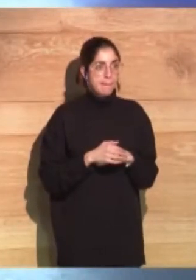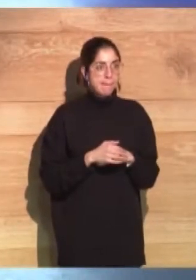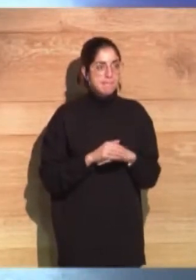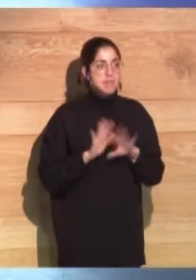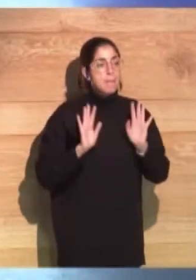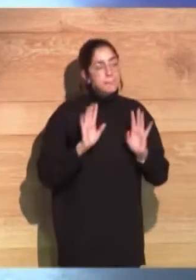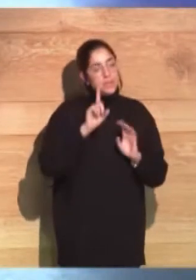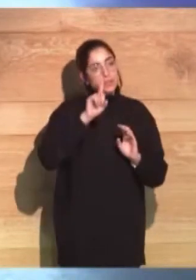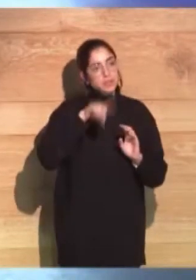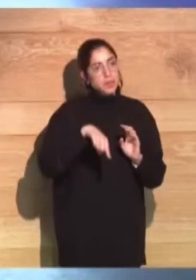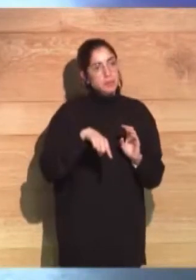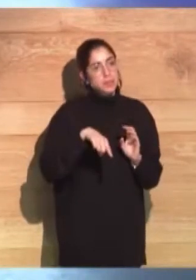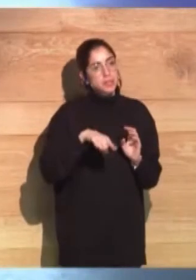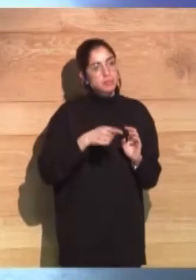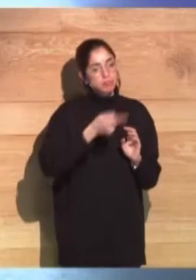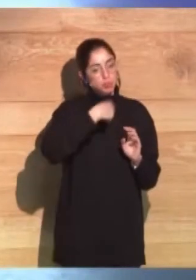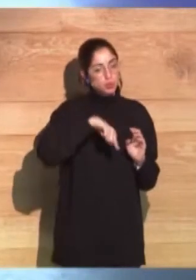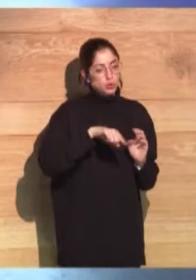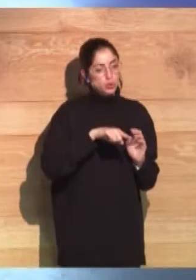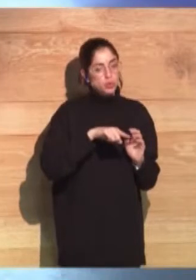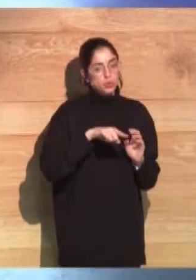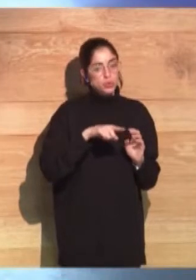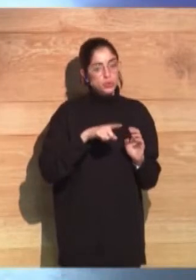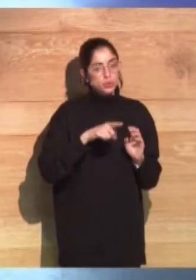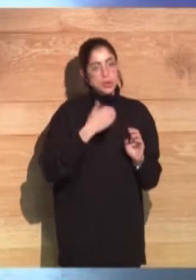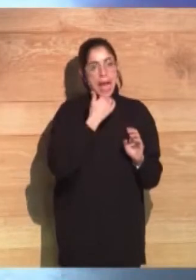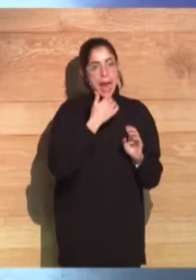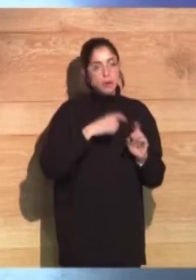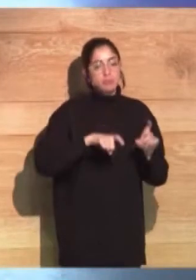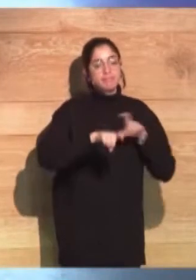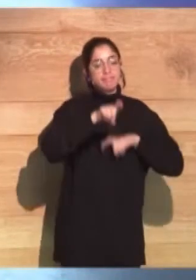Pero también tenemos retroceso